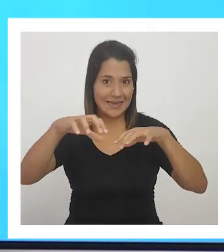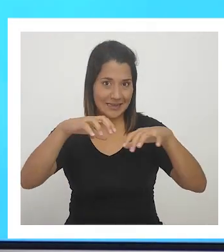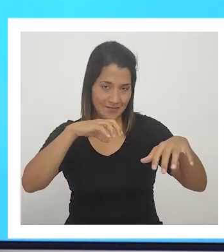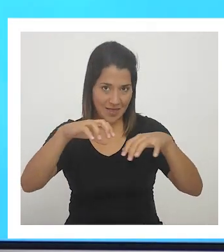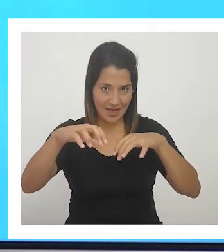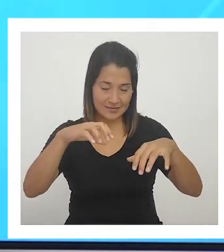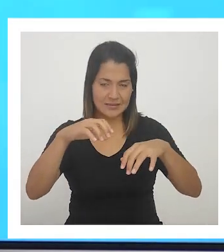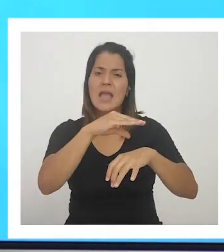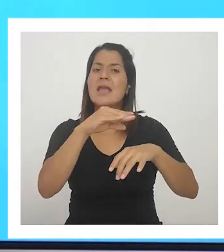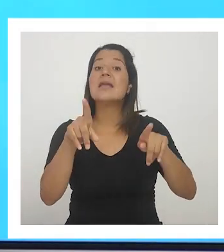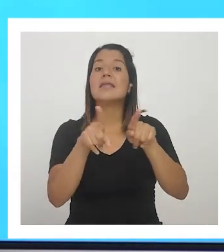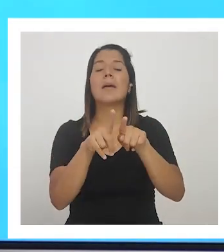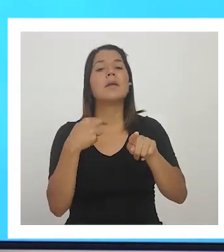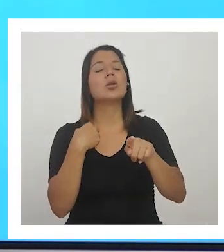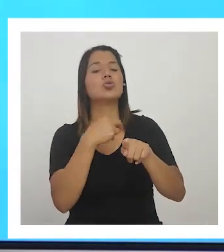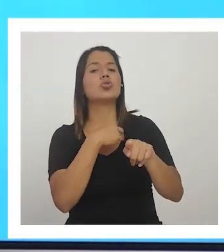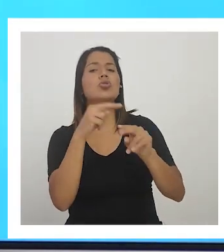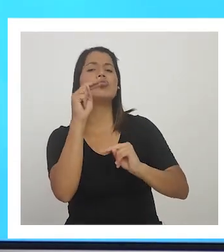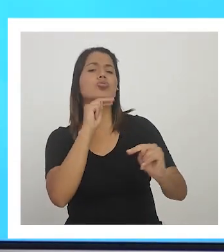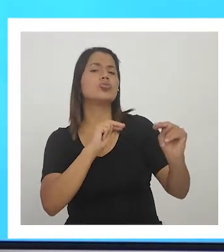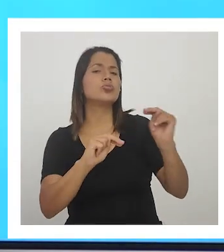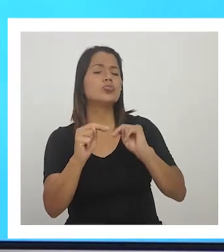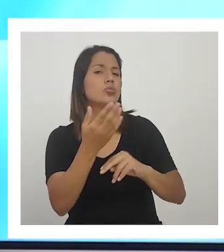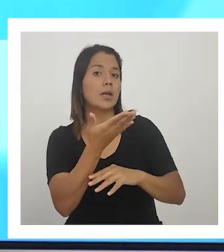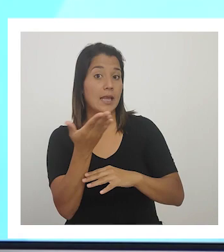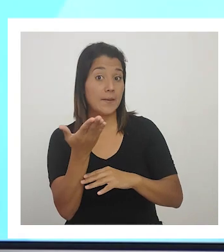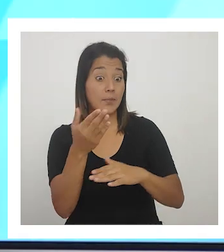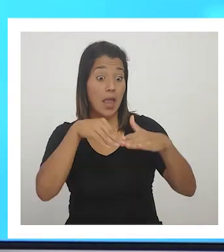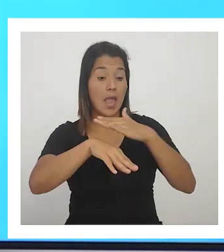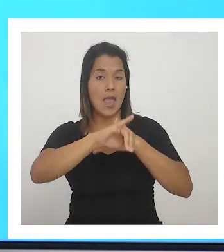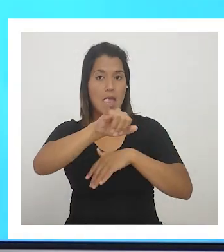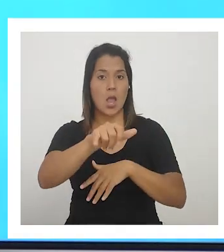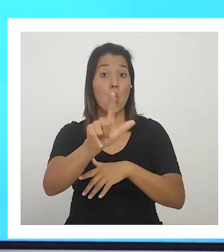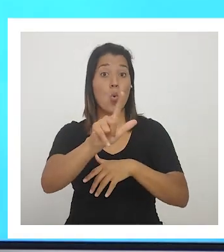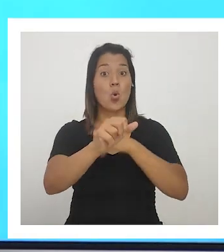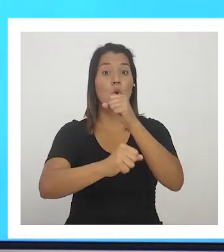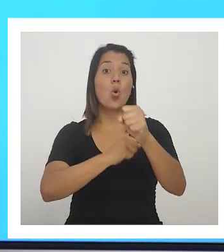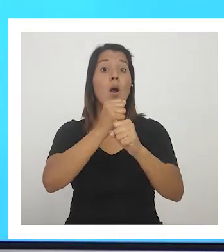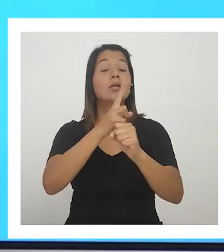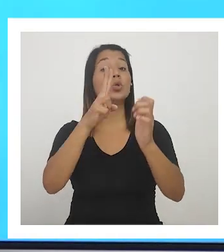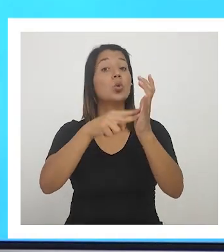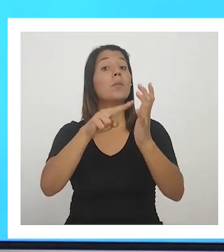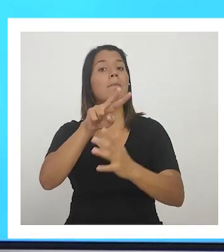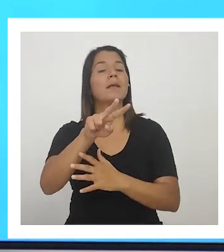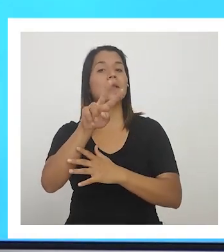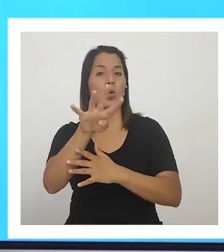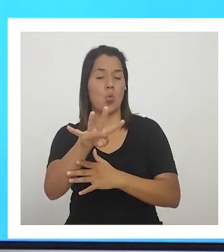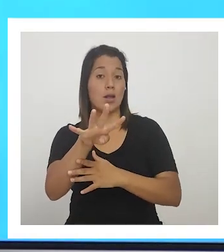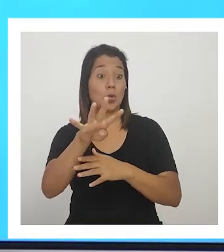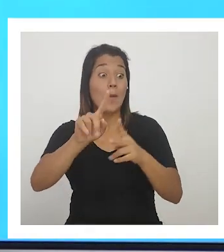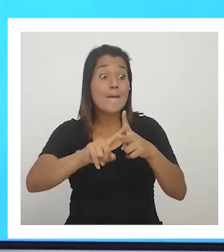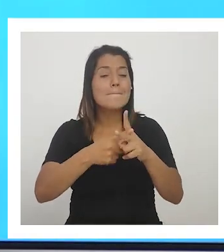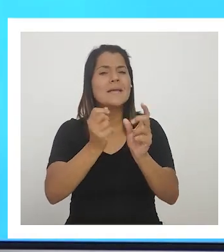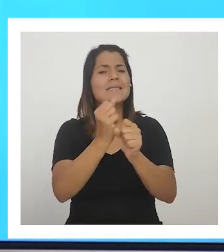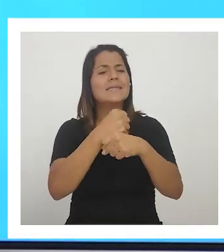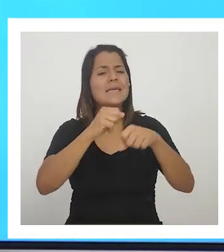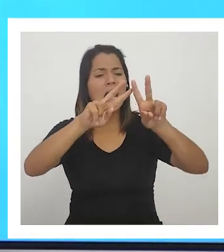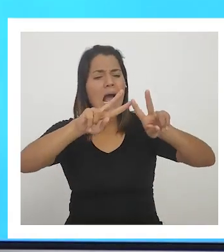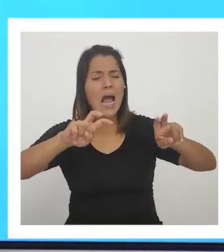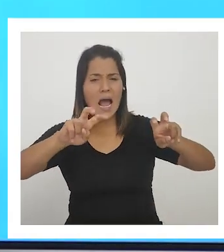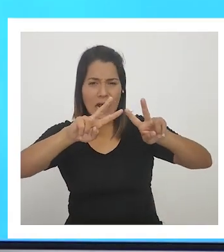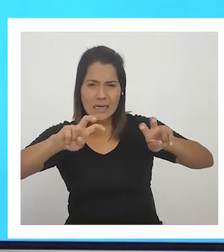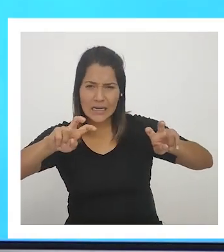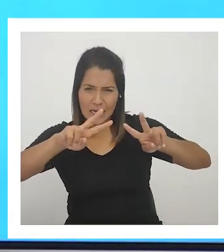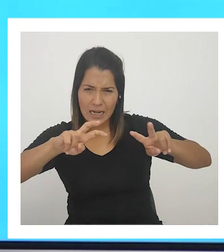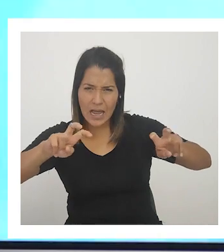se negoció que en julio del 2024 se hace un análisis de cuál es la proyección que está planteando